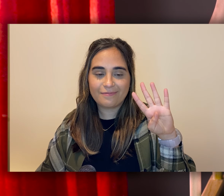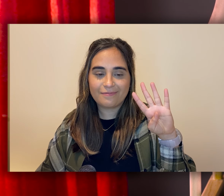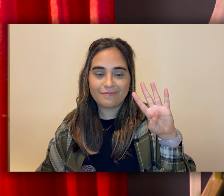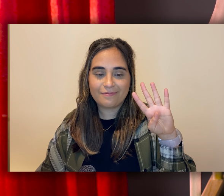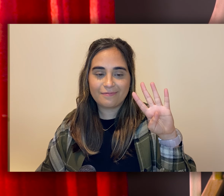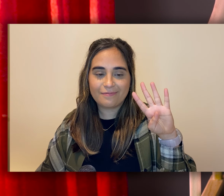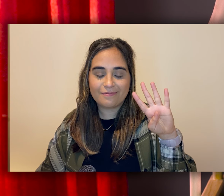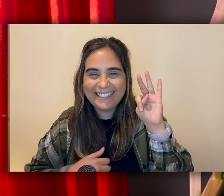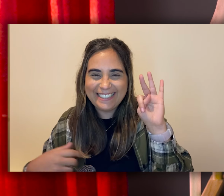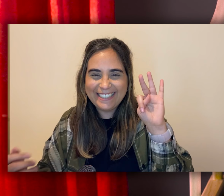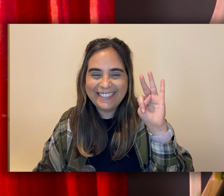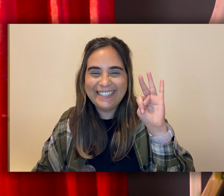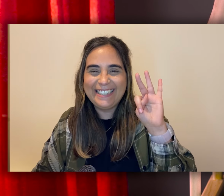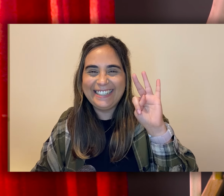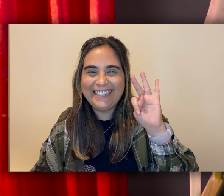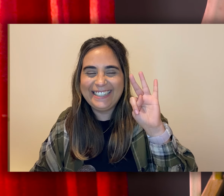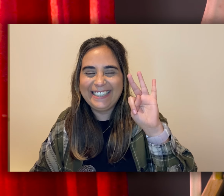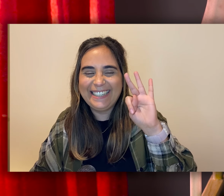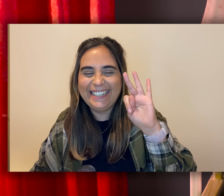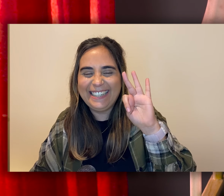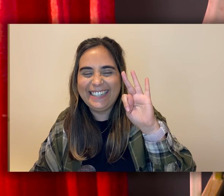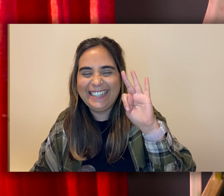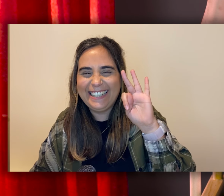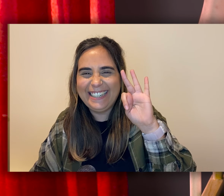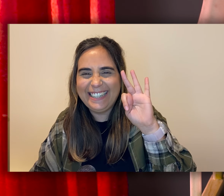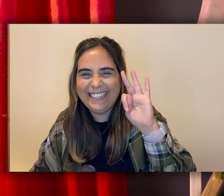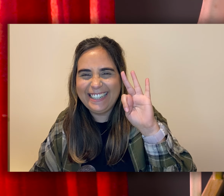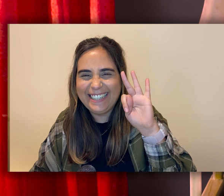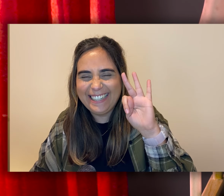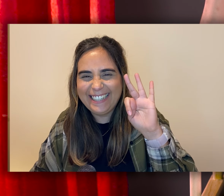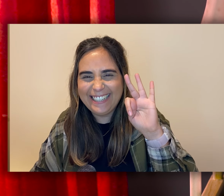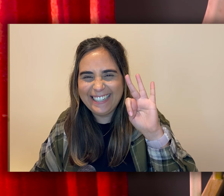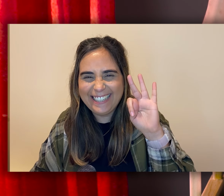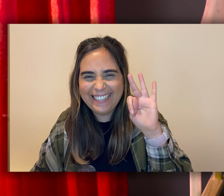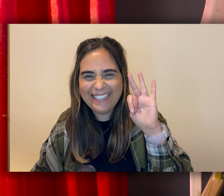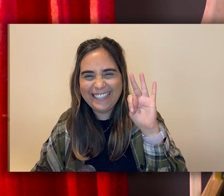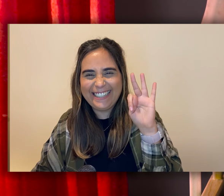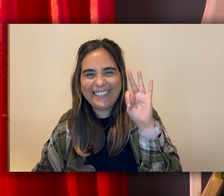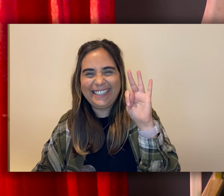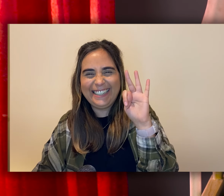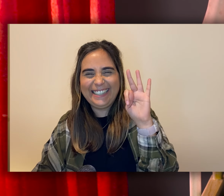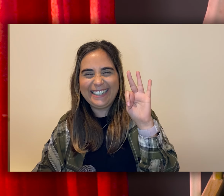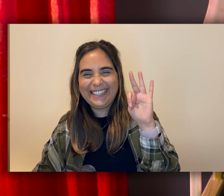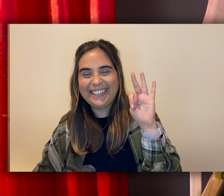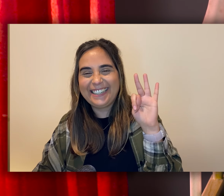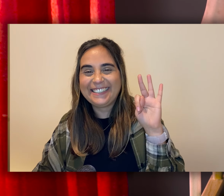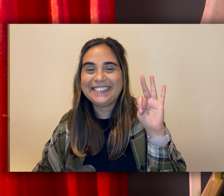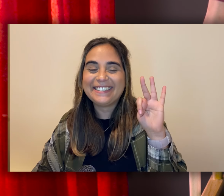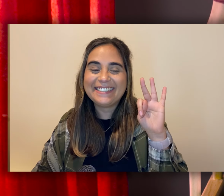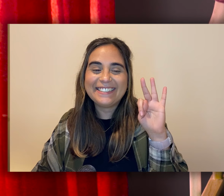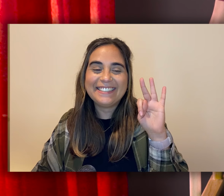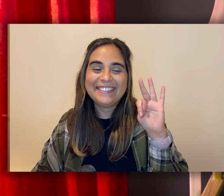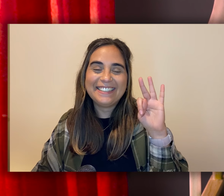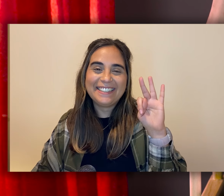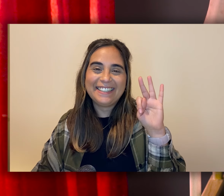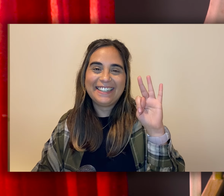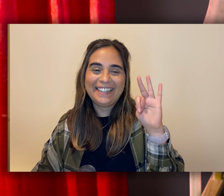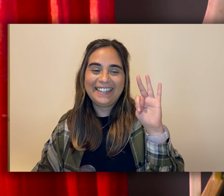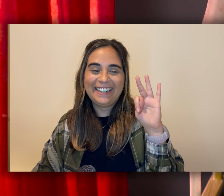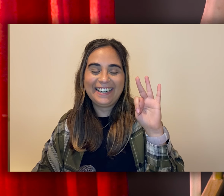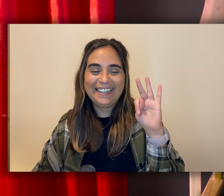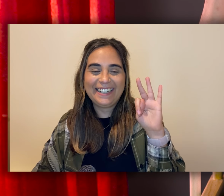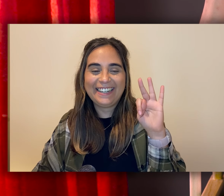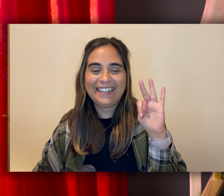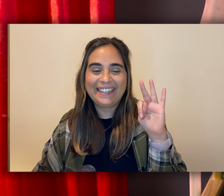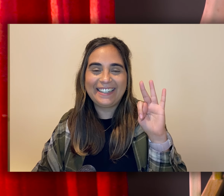lado y te dicen de que, a ver, creo que aquí no es. Y creo que sí me pasó en un tiempo mío, en un pasado mío muy oscuro que, pues